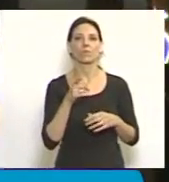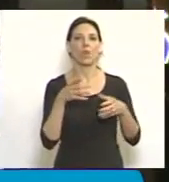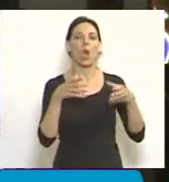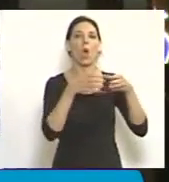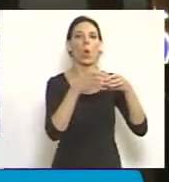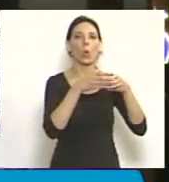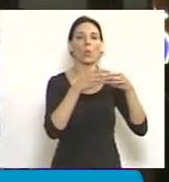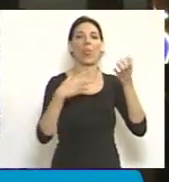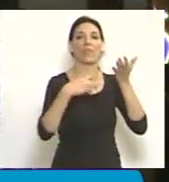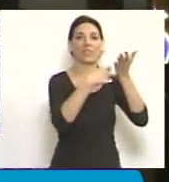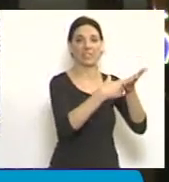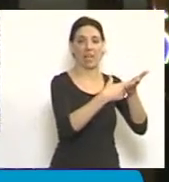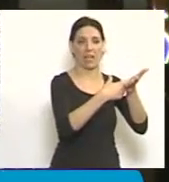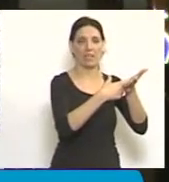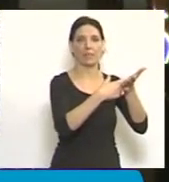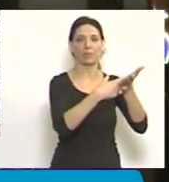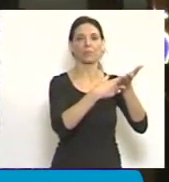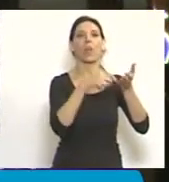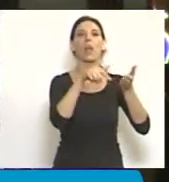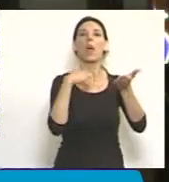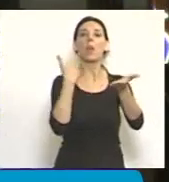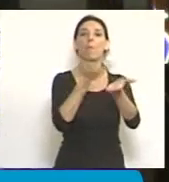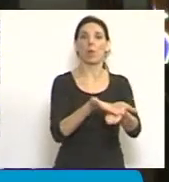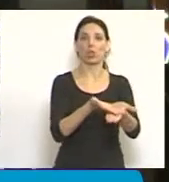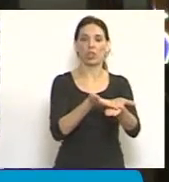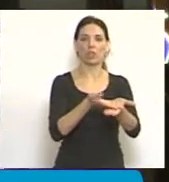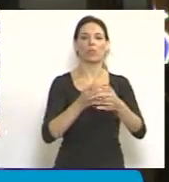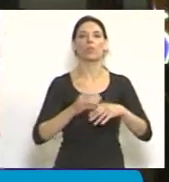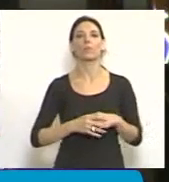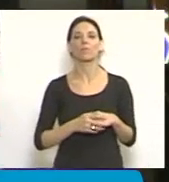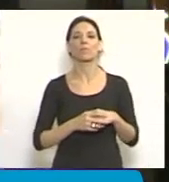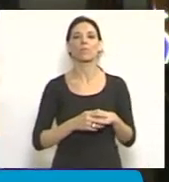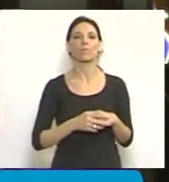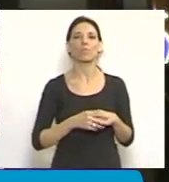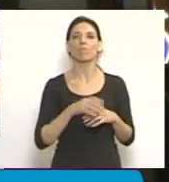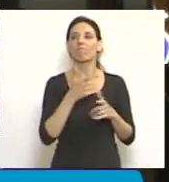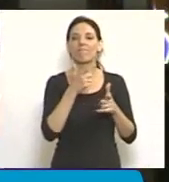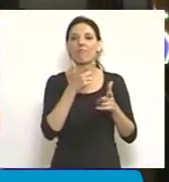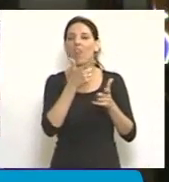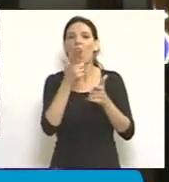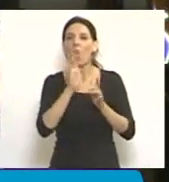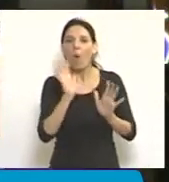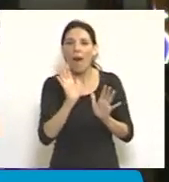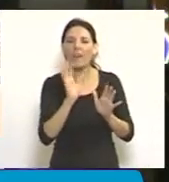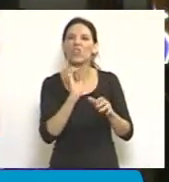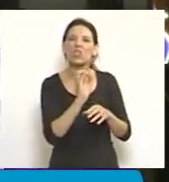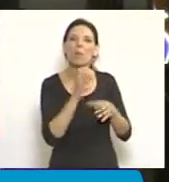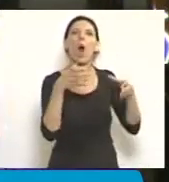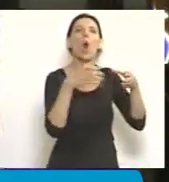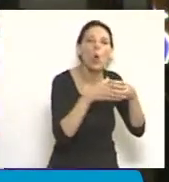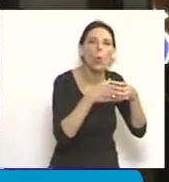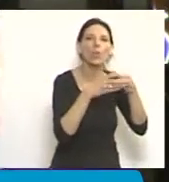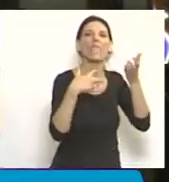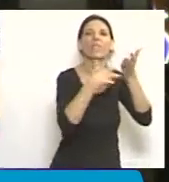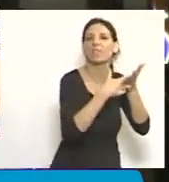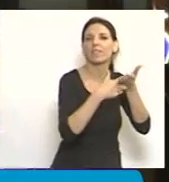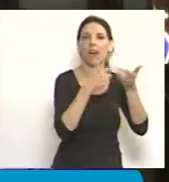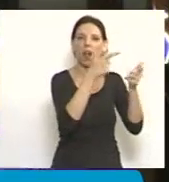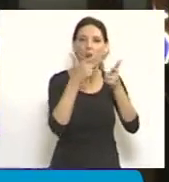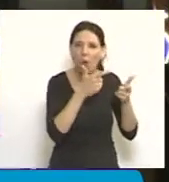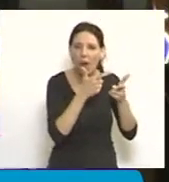tarea de los fiscales. En ese sentido, por ejemplo, una de las claves está en las atribuciones que en nuestro